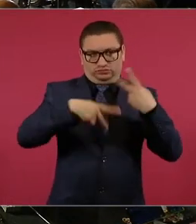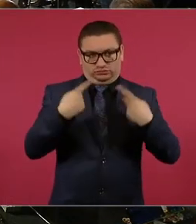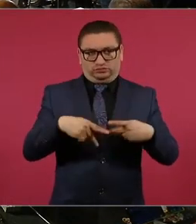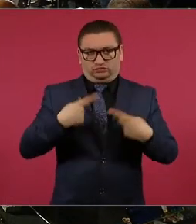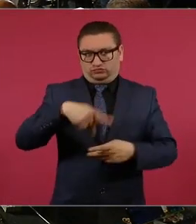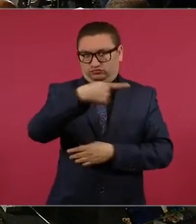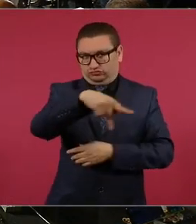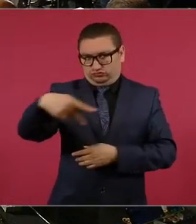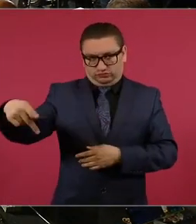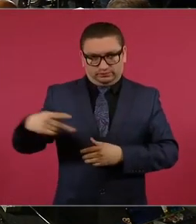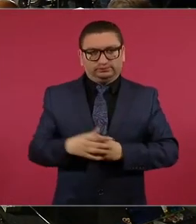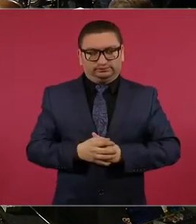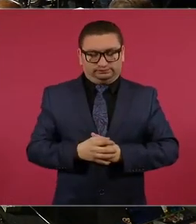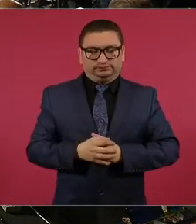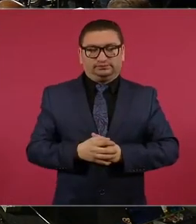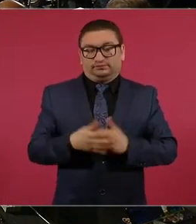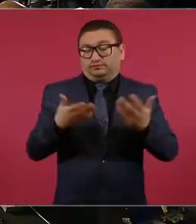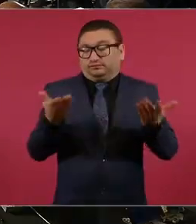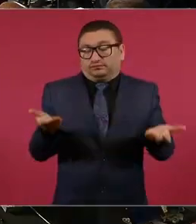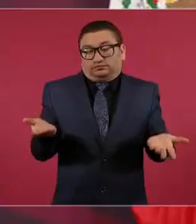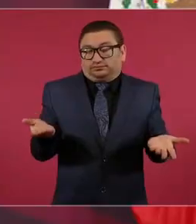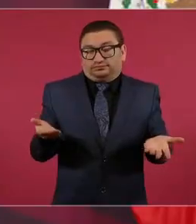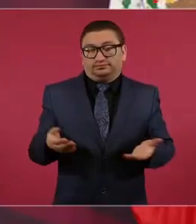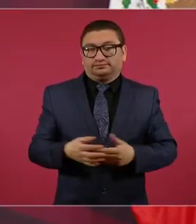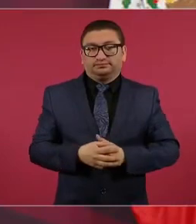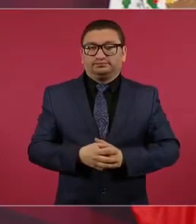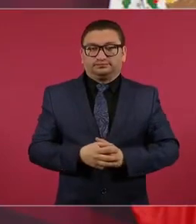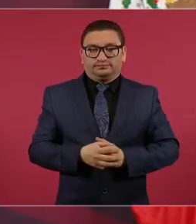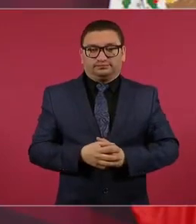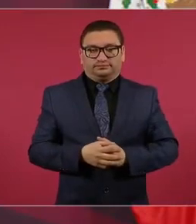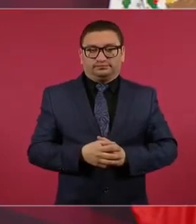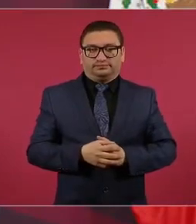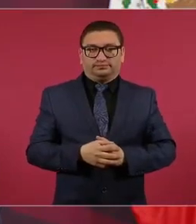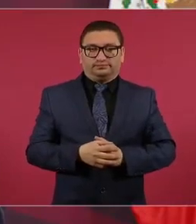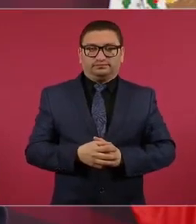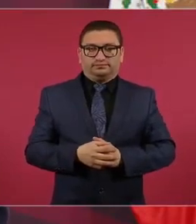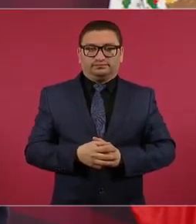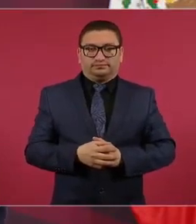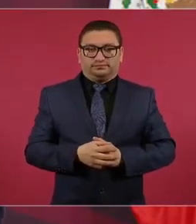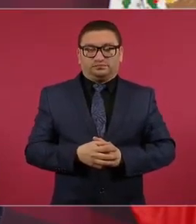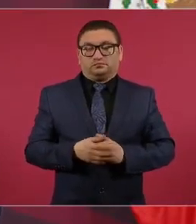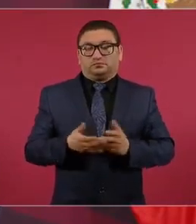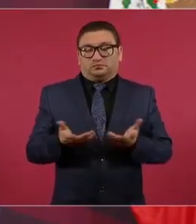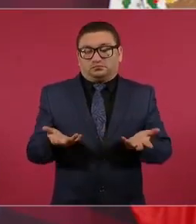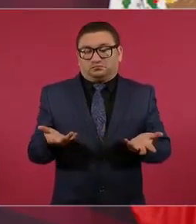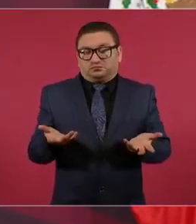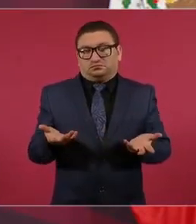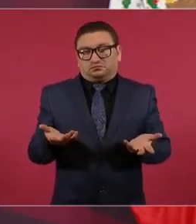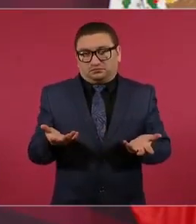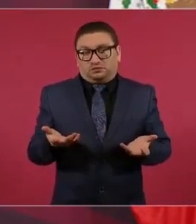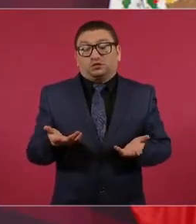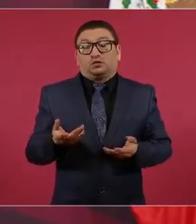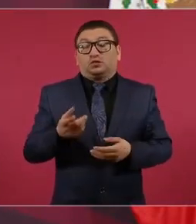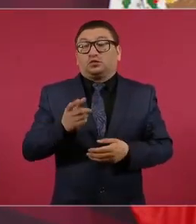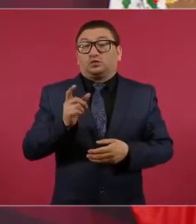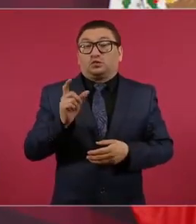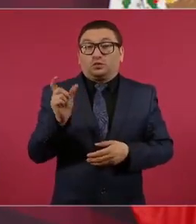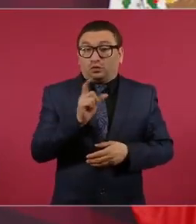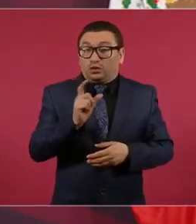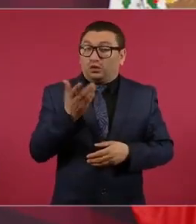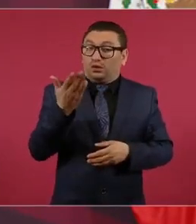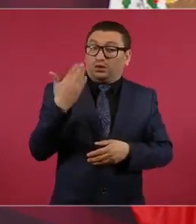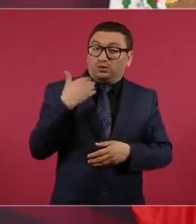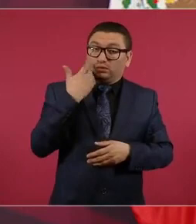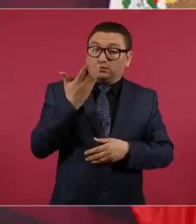pueblo entonces eh Por eso cuando plantearon que